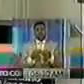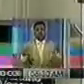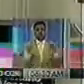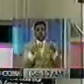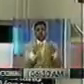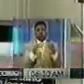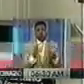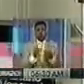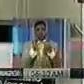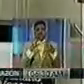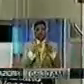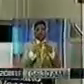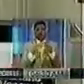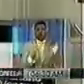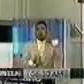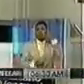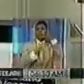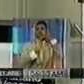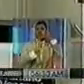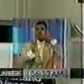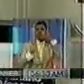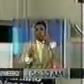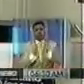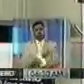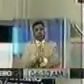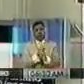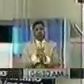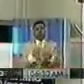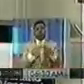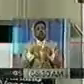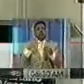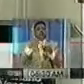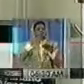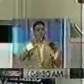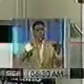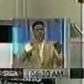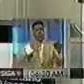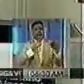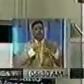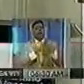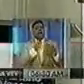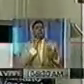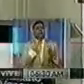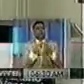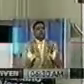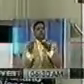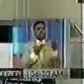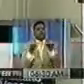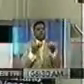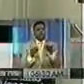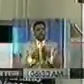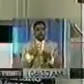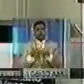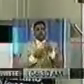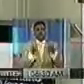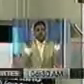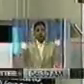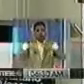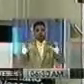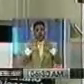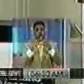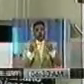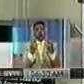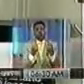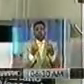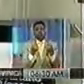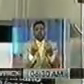telecomunicaciones con operadores y organismos públicos con el propósito de revisar todo lo concerniente con la prestación de servicios, así como los acuerdos en materia de costos